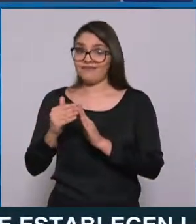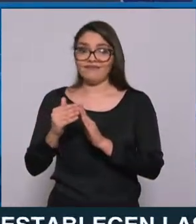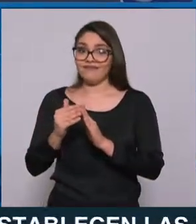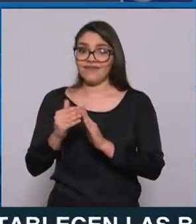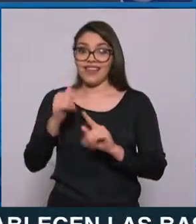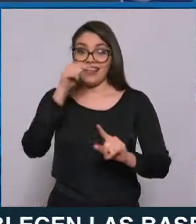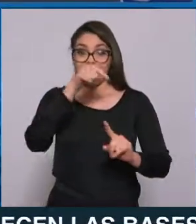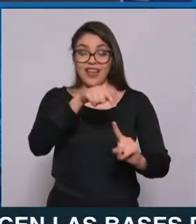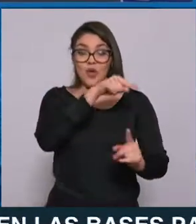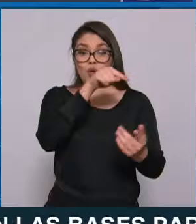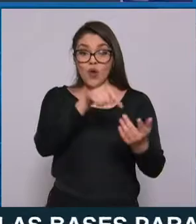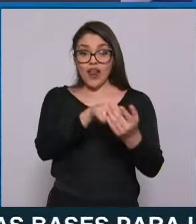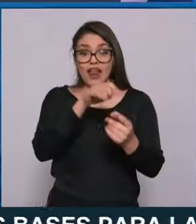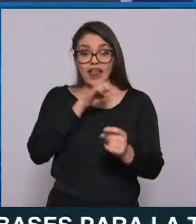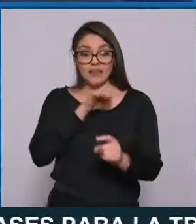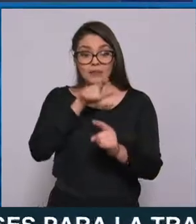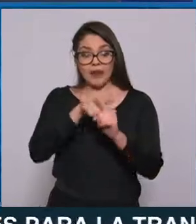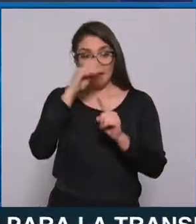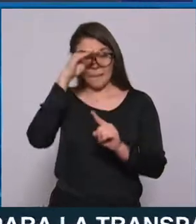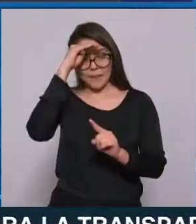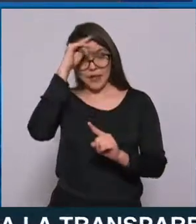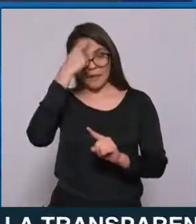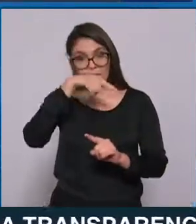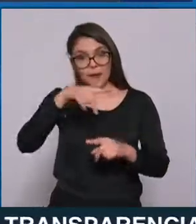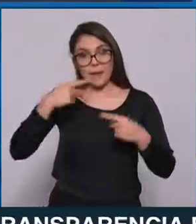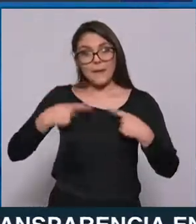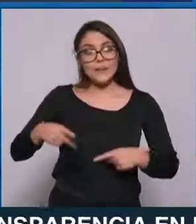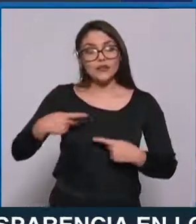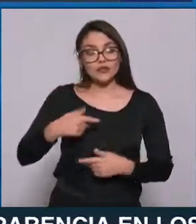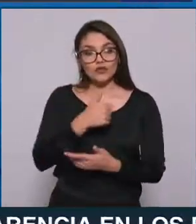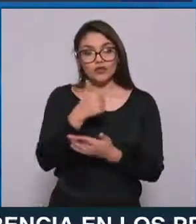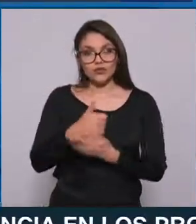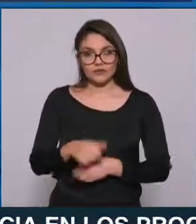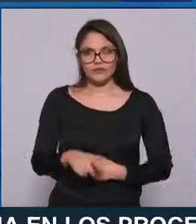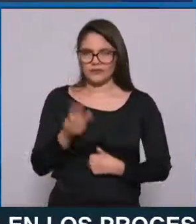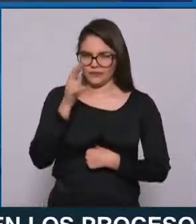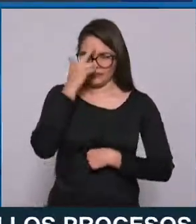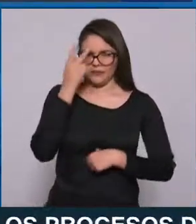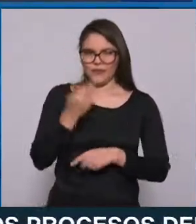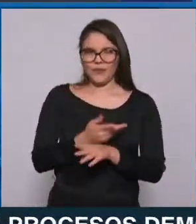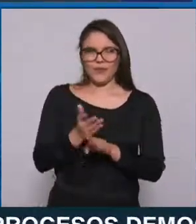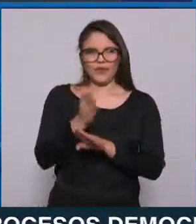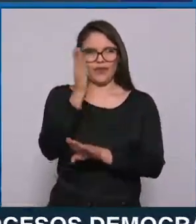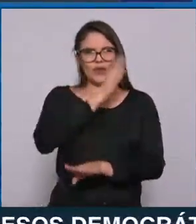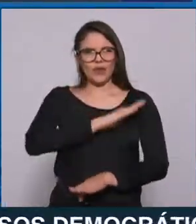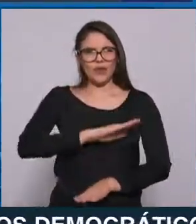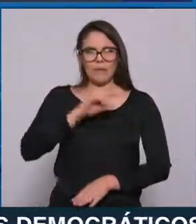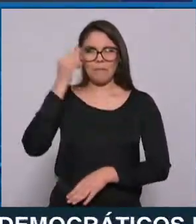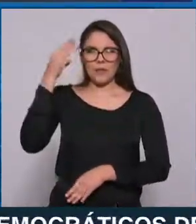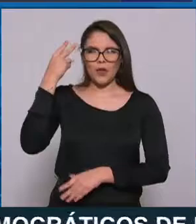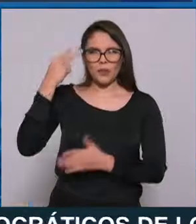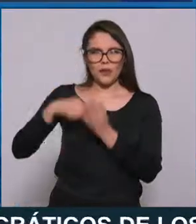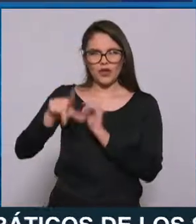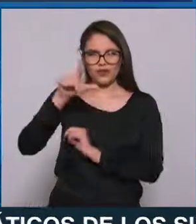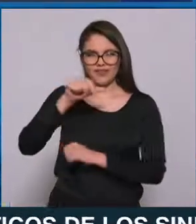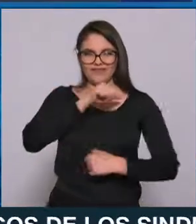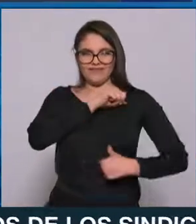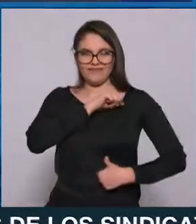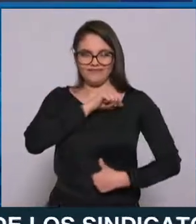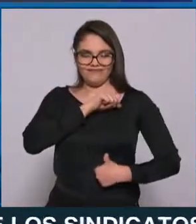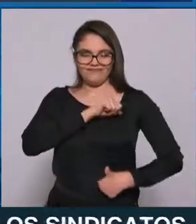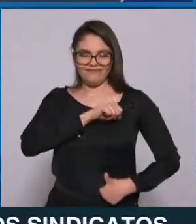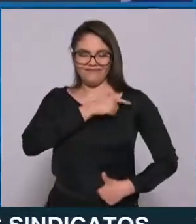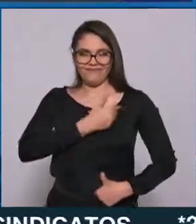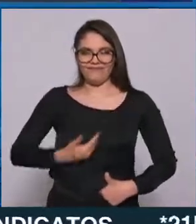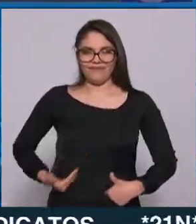era estratégico para la ciudad. Si se acuerdan, al final del sexenio de Peña Nieto, más o menos en marzo de 2018, él también andaba